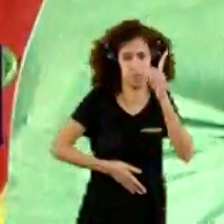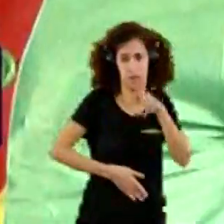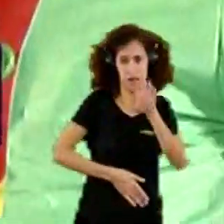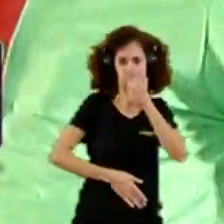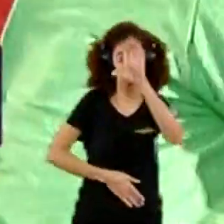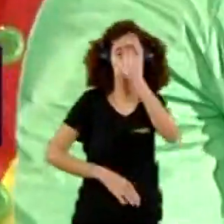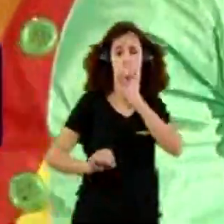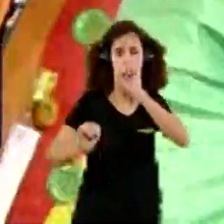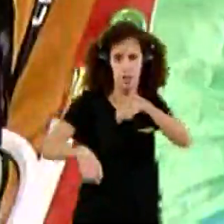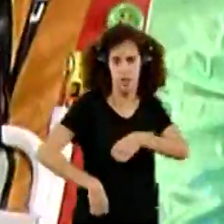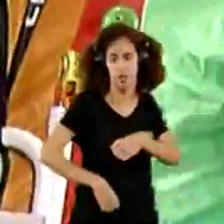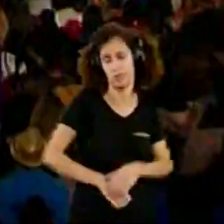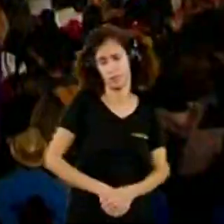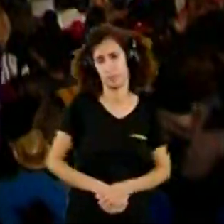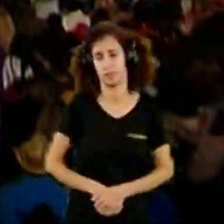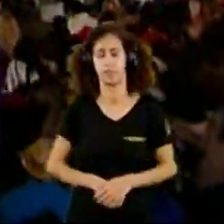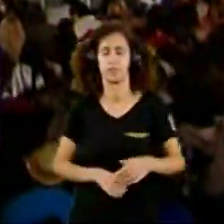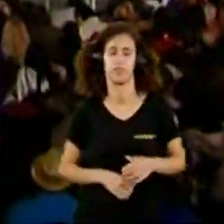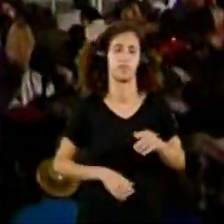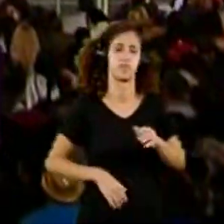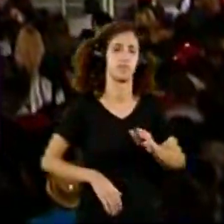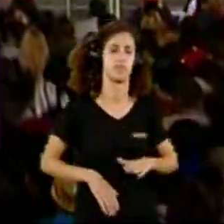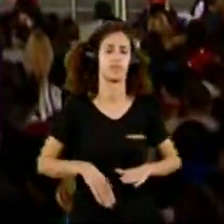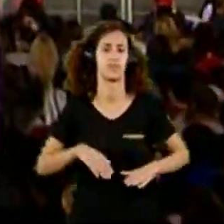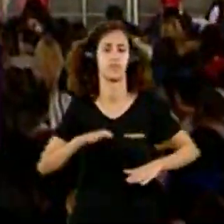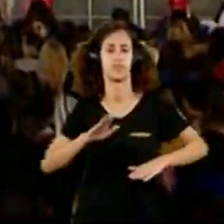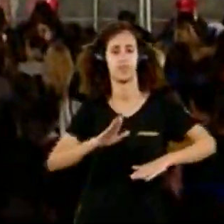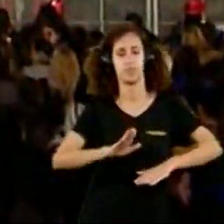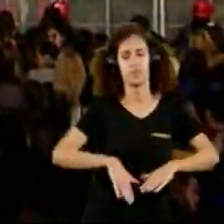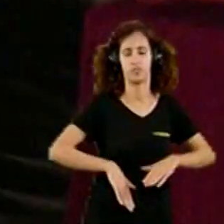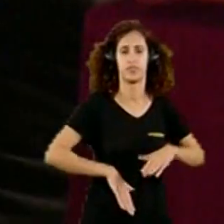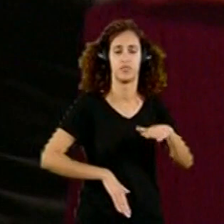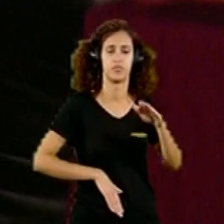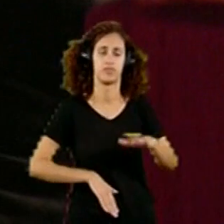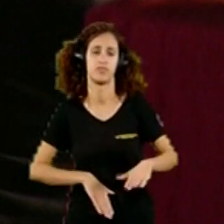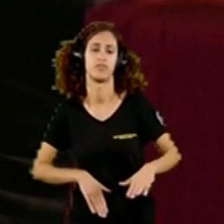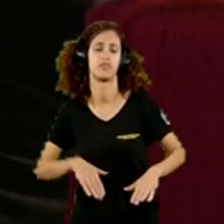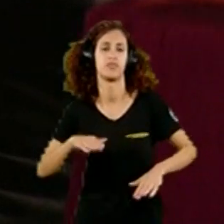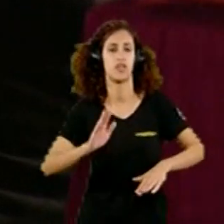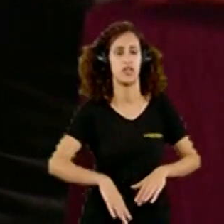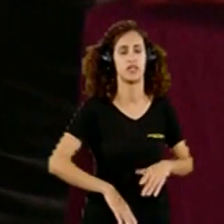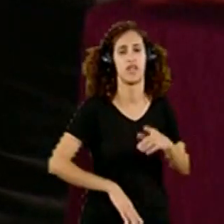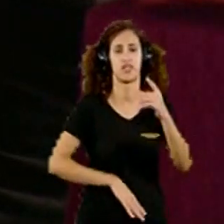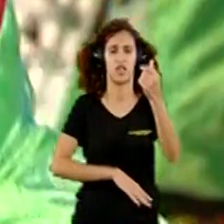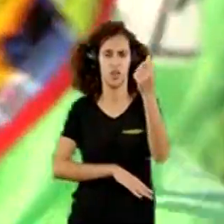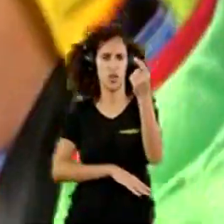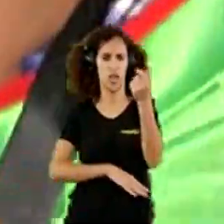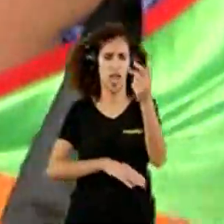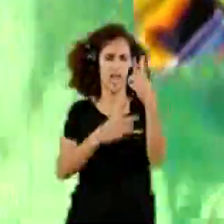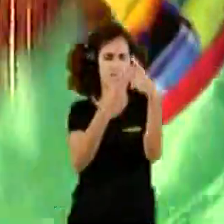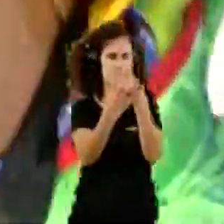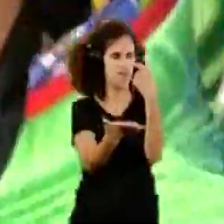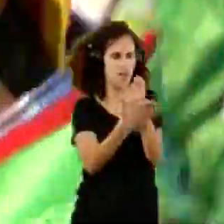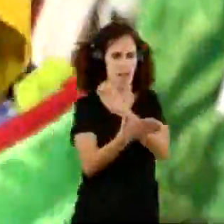fácil sentir los colores. Y aunque le deba millones a Hacienda, me